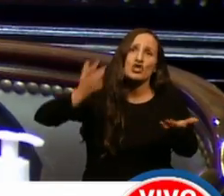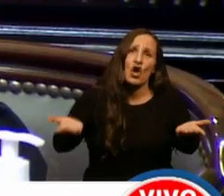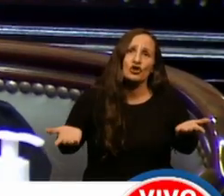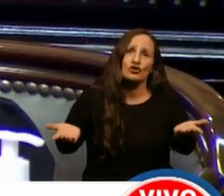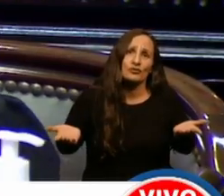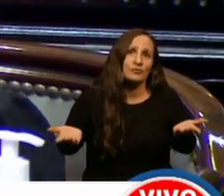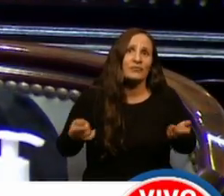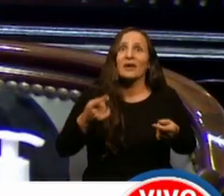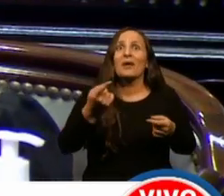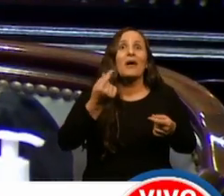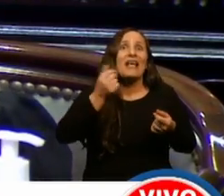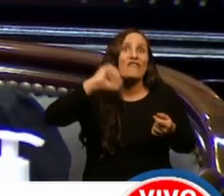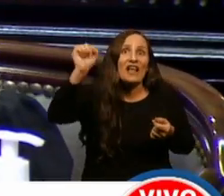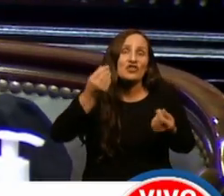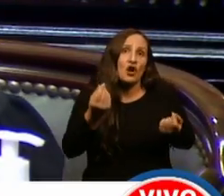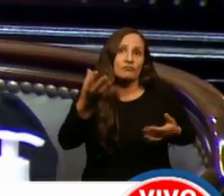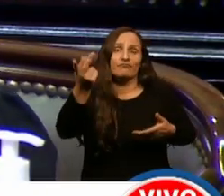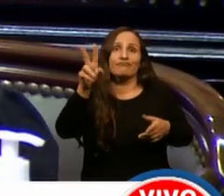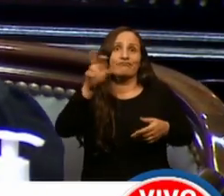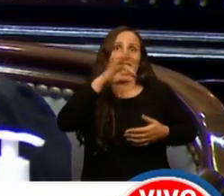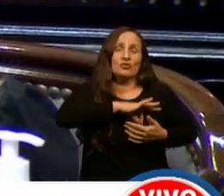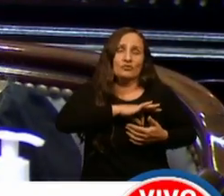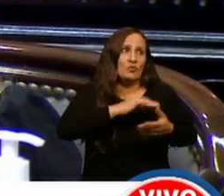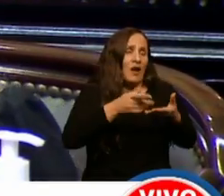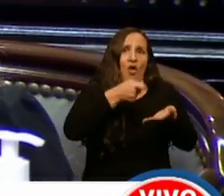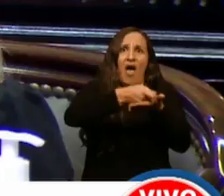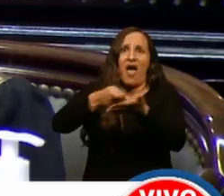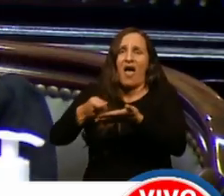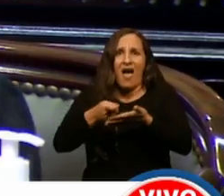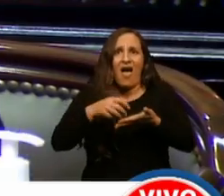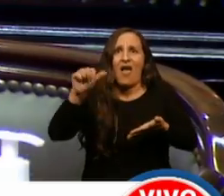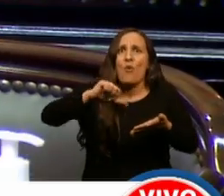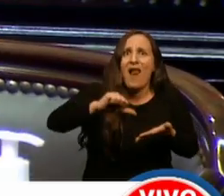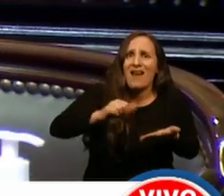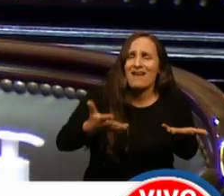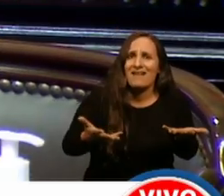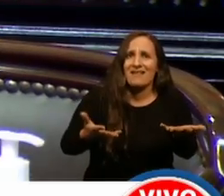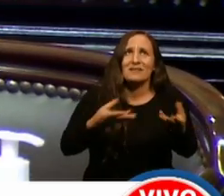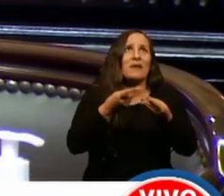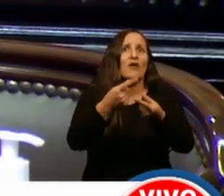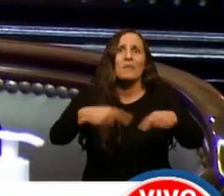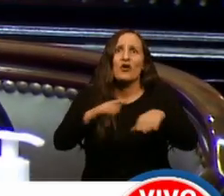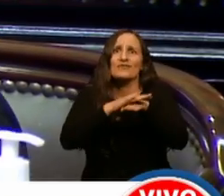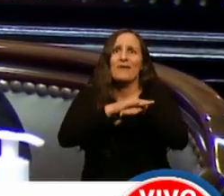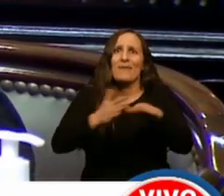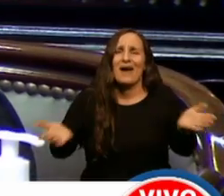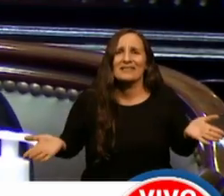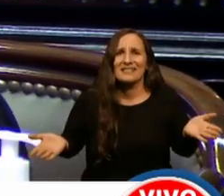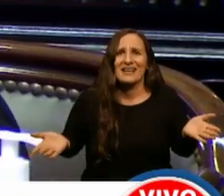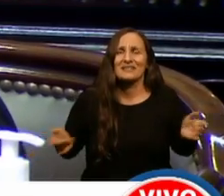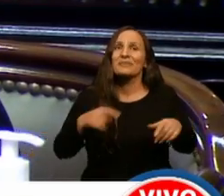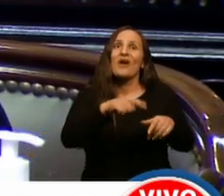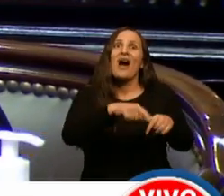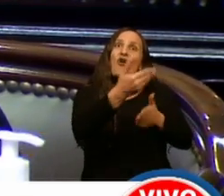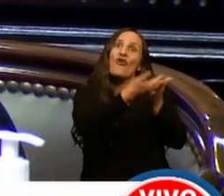pérdida del poder adquisitivo por lo tanto eso qué benévolamente le ahorran en la factura de gas